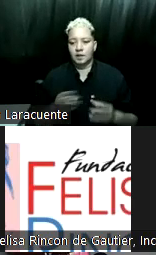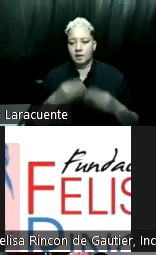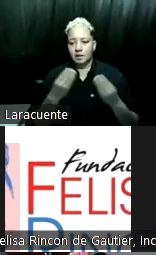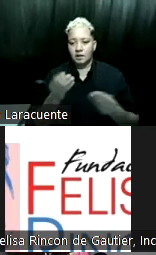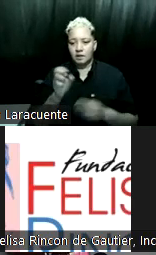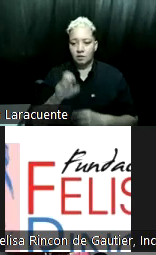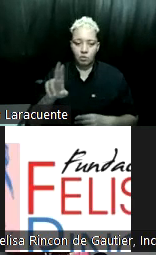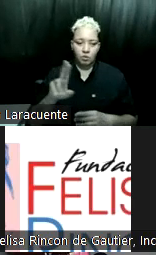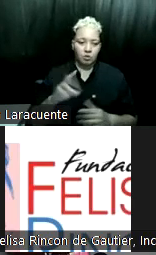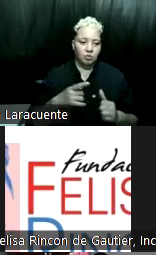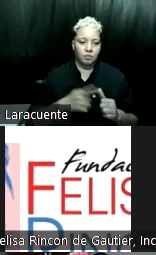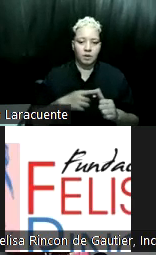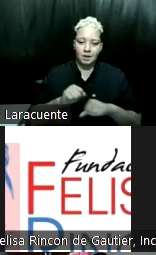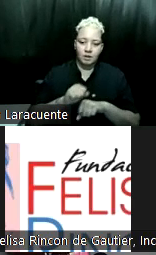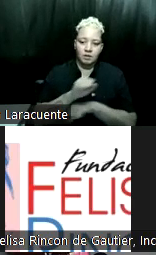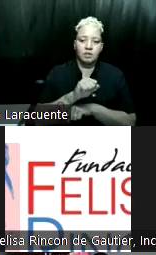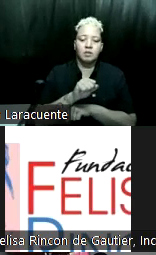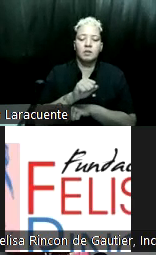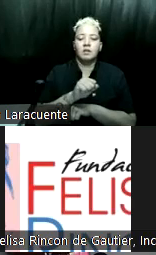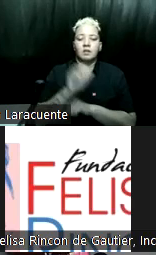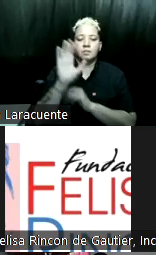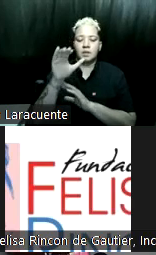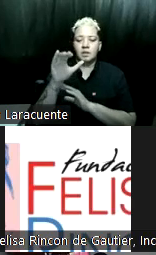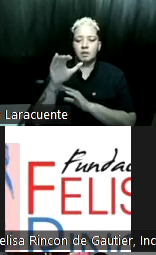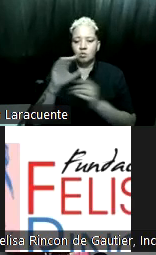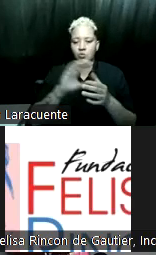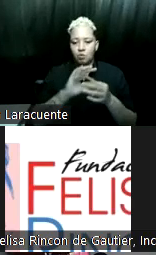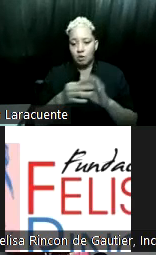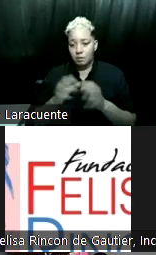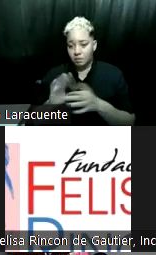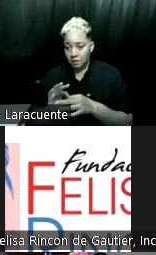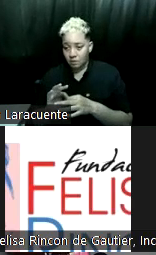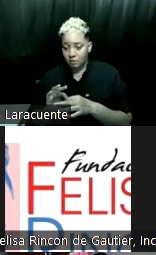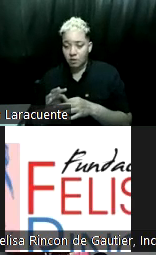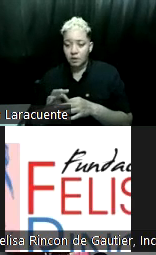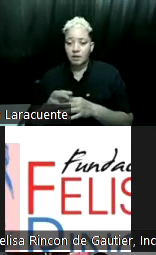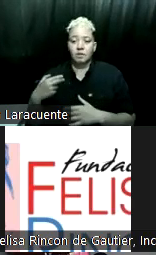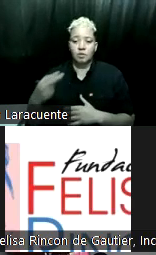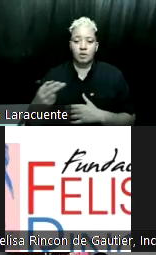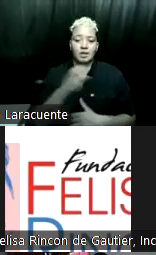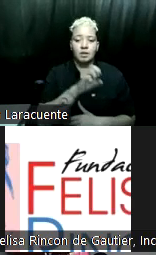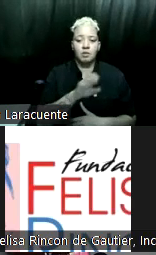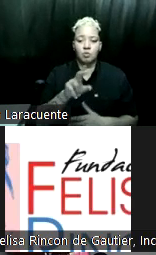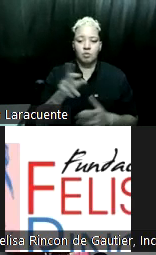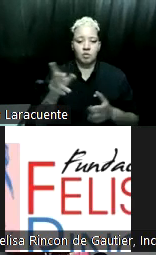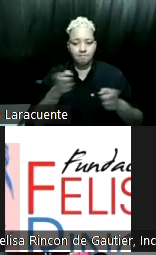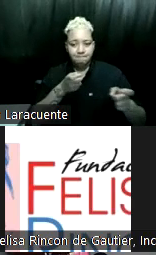primera derrota en el baloncesto olímpico en la historia. Estados Unidos había